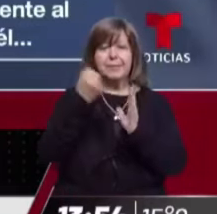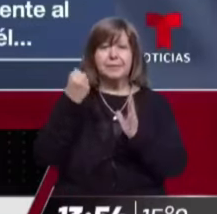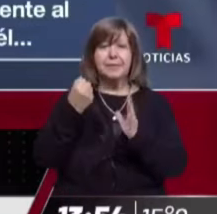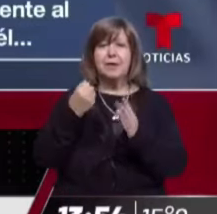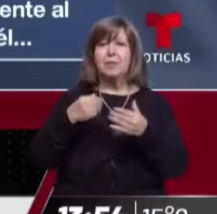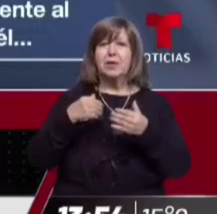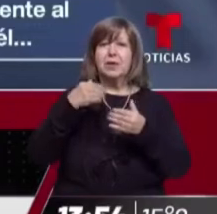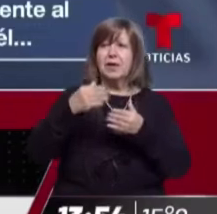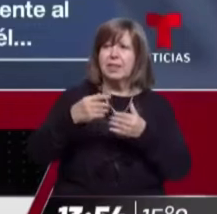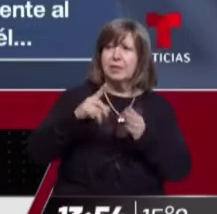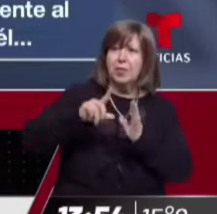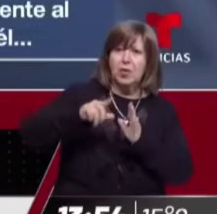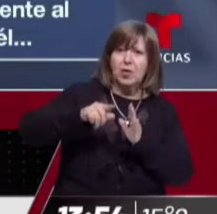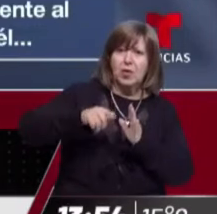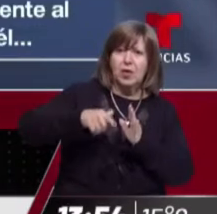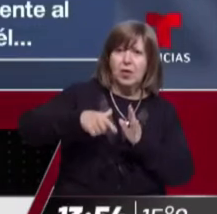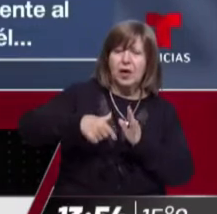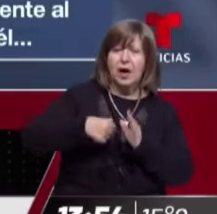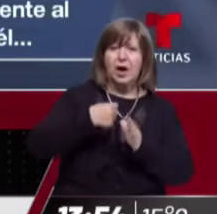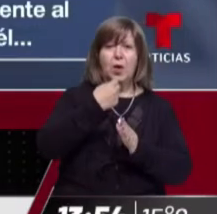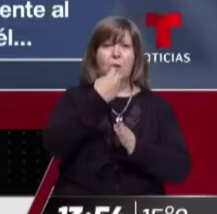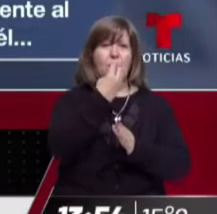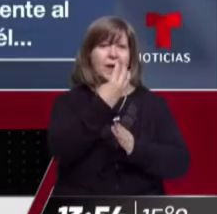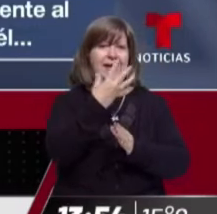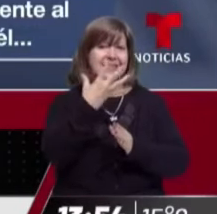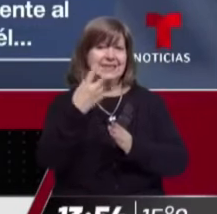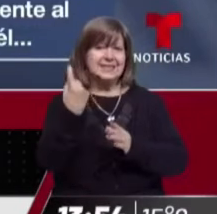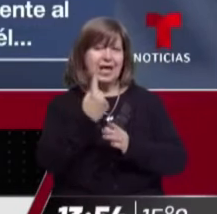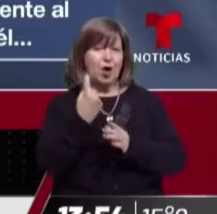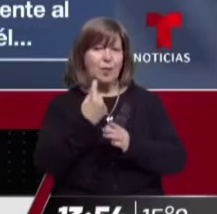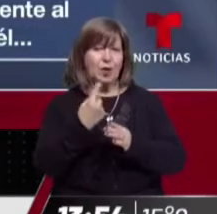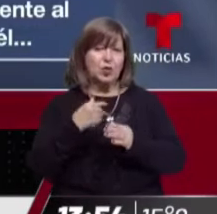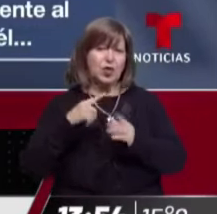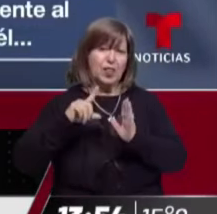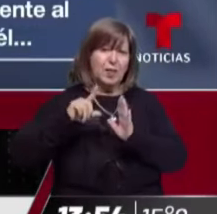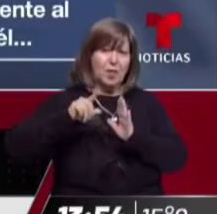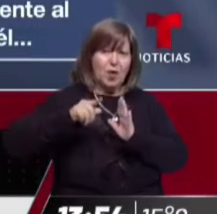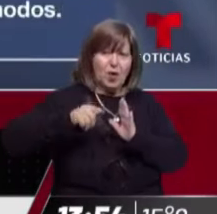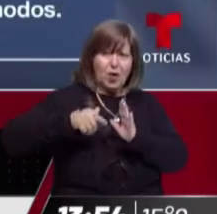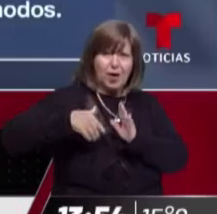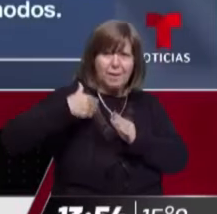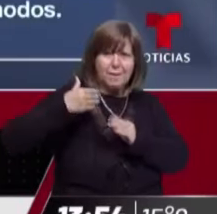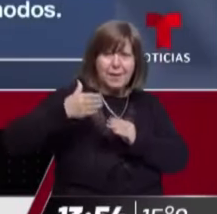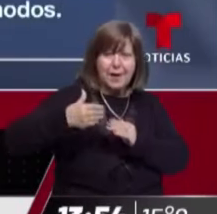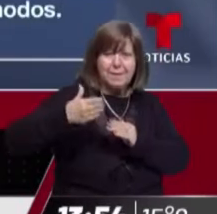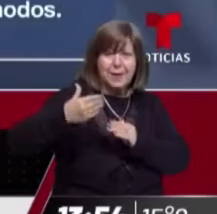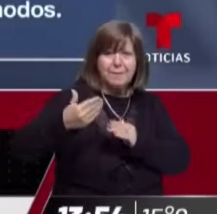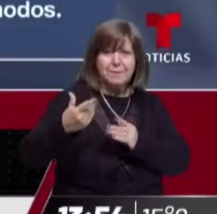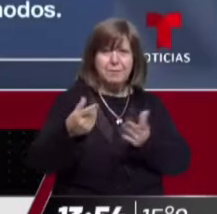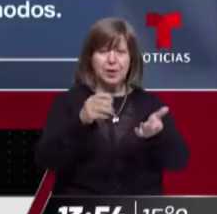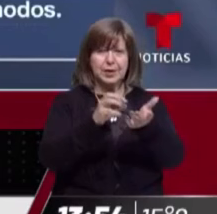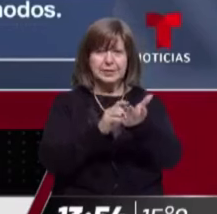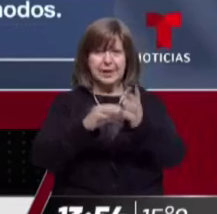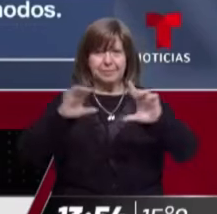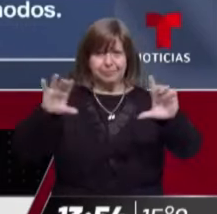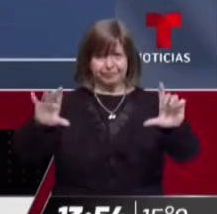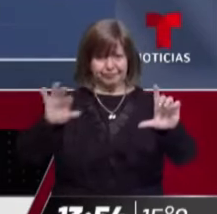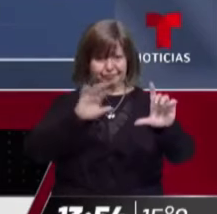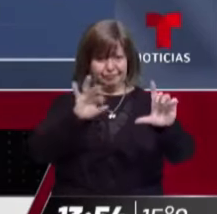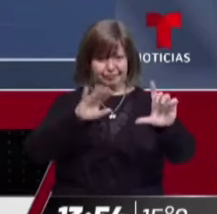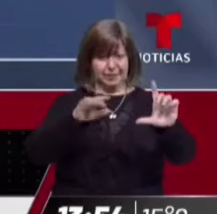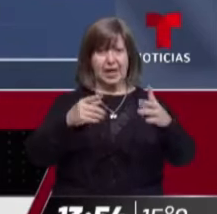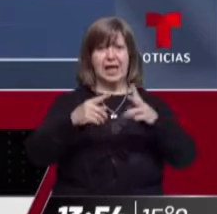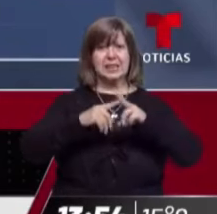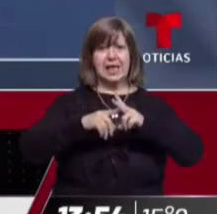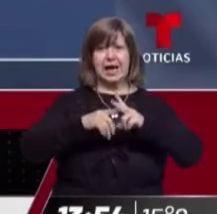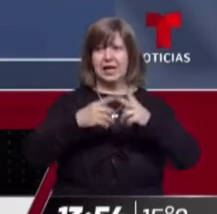de lo estipulado para las 9 de la noche, hora argentina, porque tenían problemas técnicos. ¿Y qué dijo